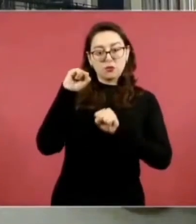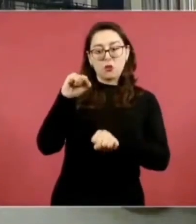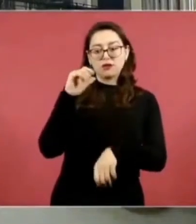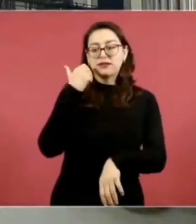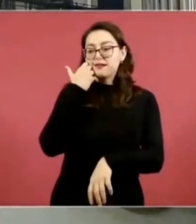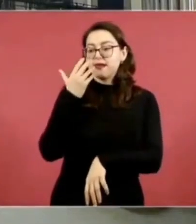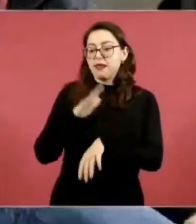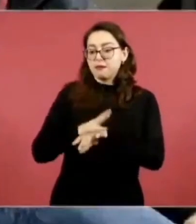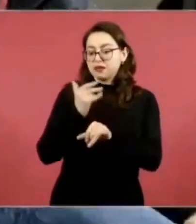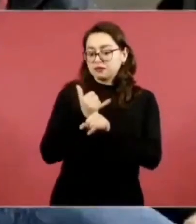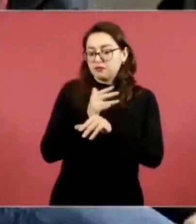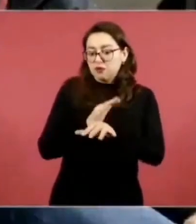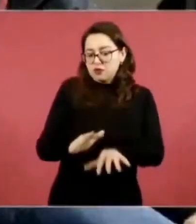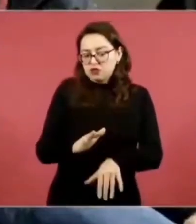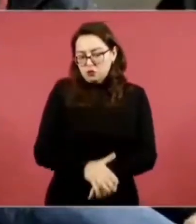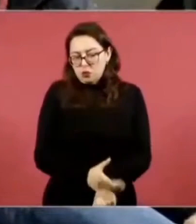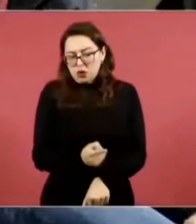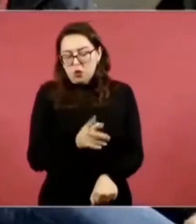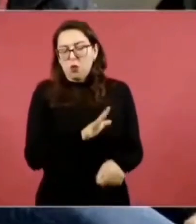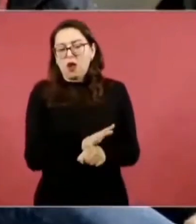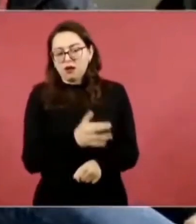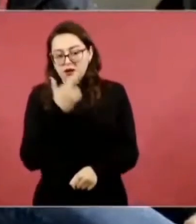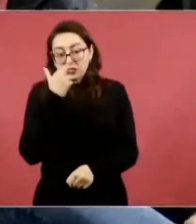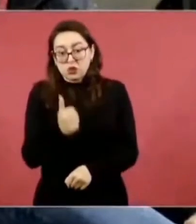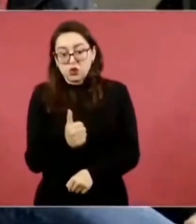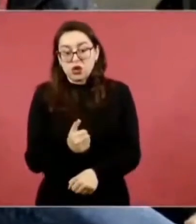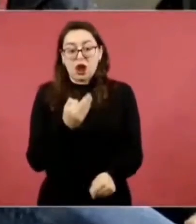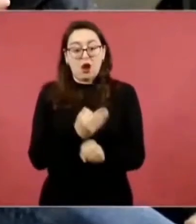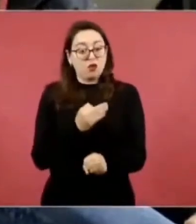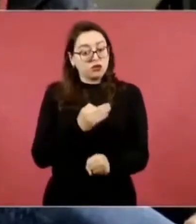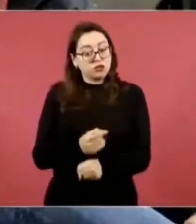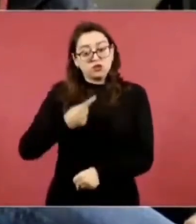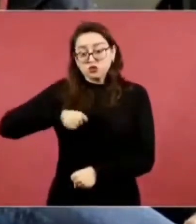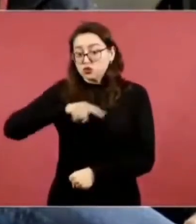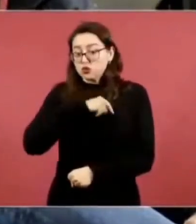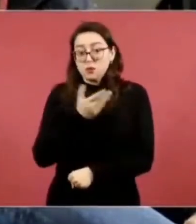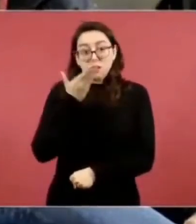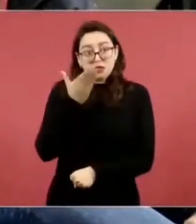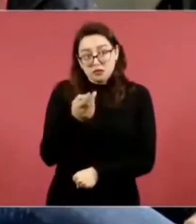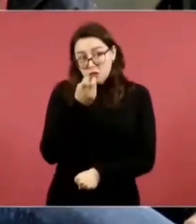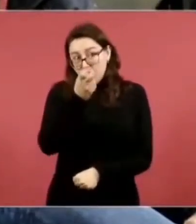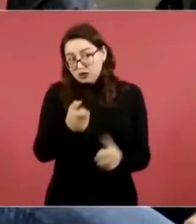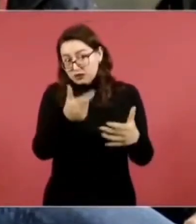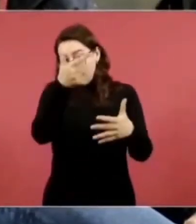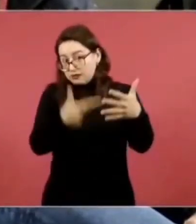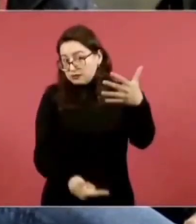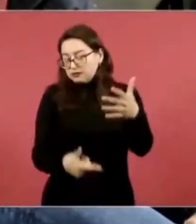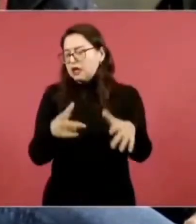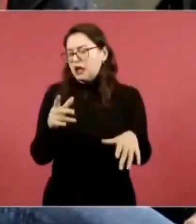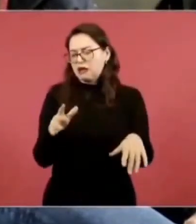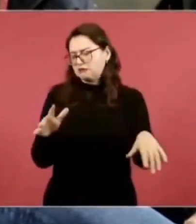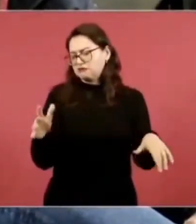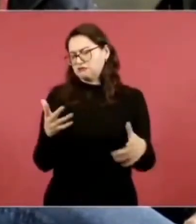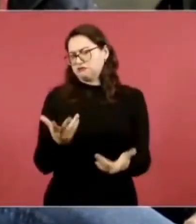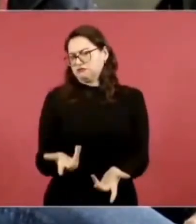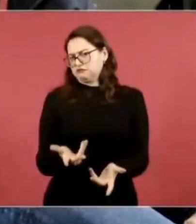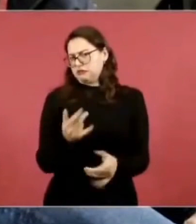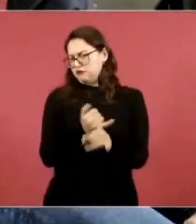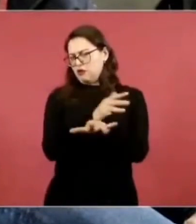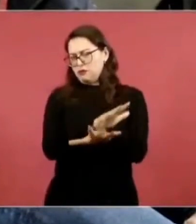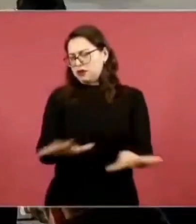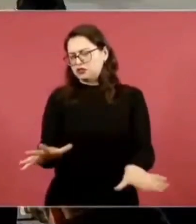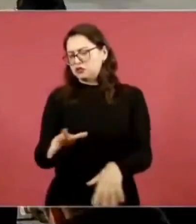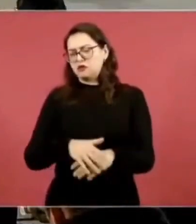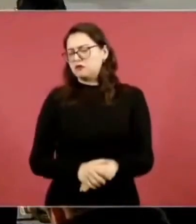información. Esto que le estamos pidiendo que nos clarifiquen esta metodología y una información bastante ambigua,